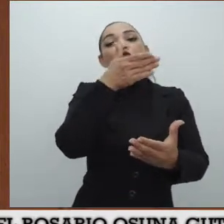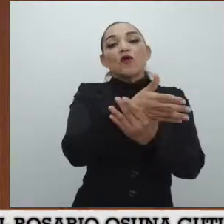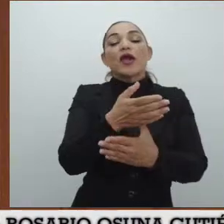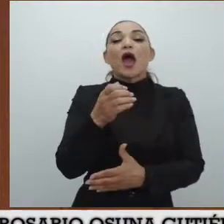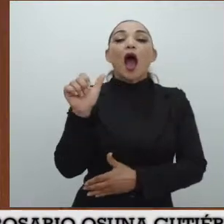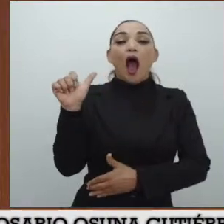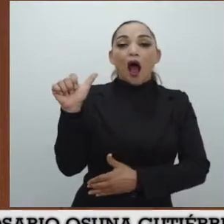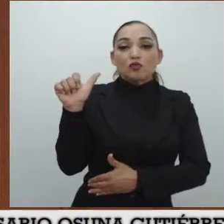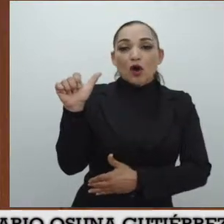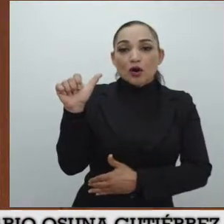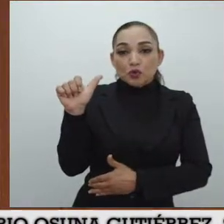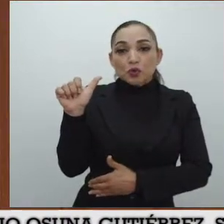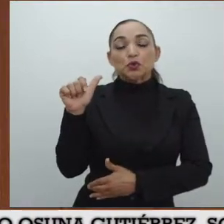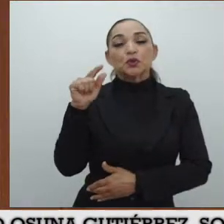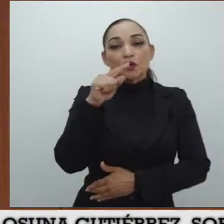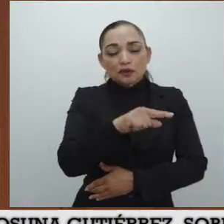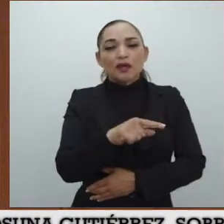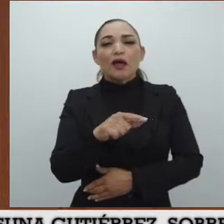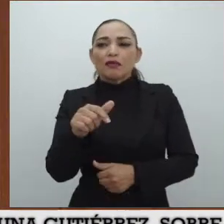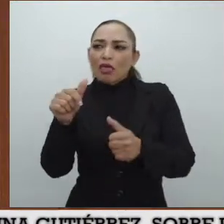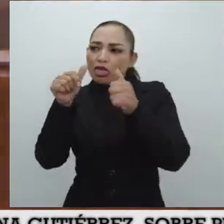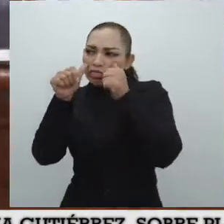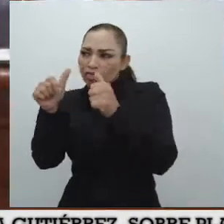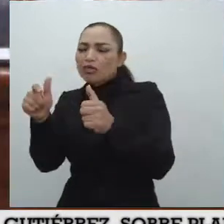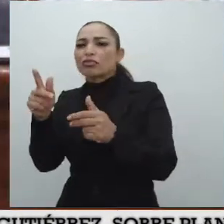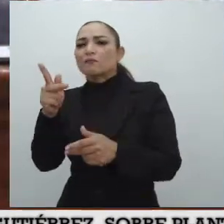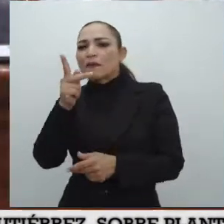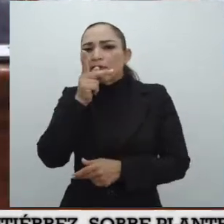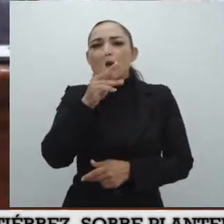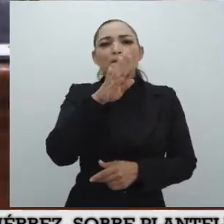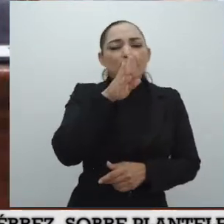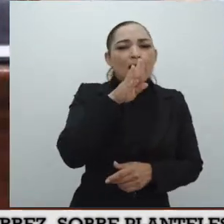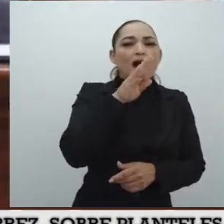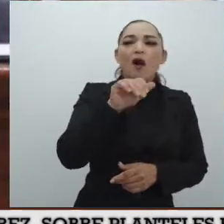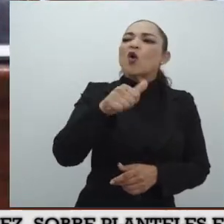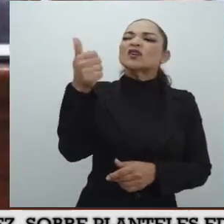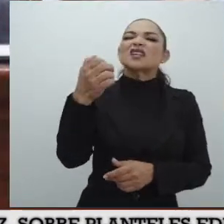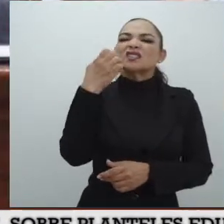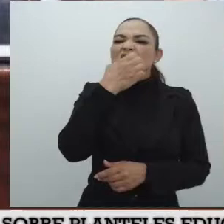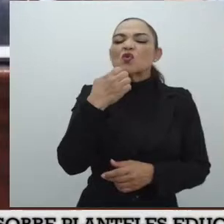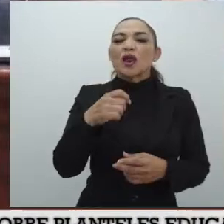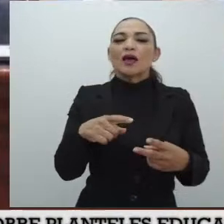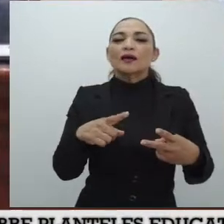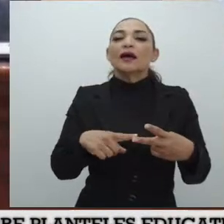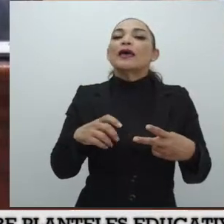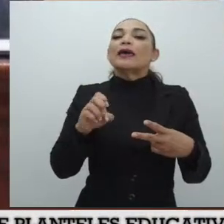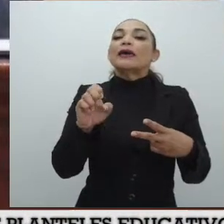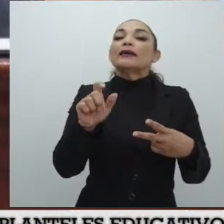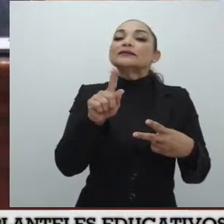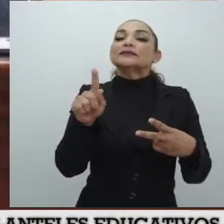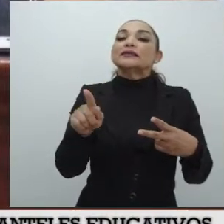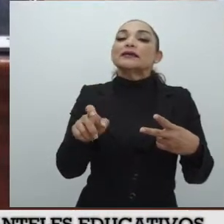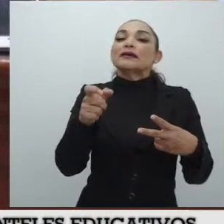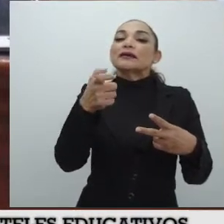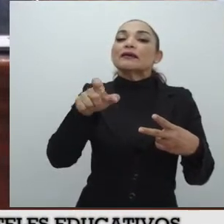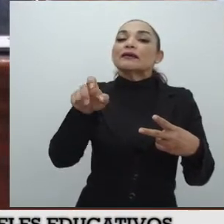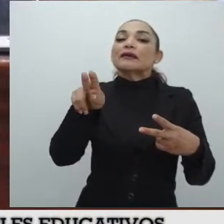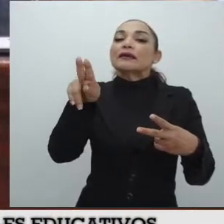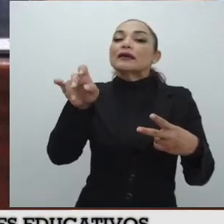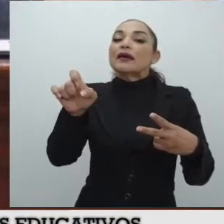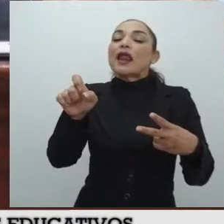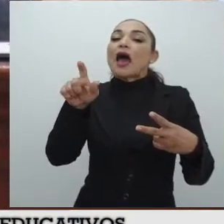padres, escuchando a los directores, la otra escuelita que es la Ezequiel Almanza también, que está también en